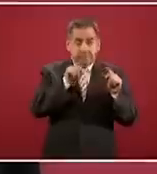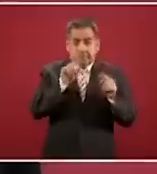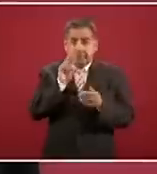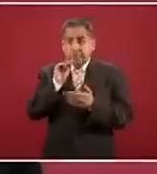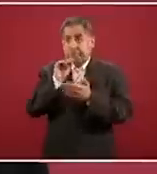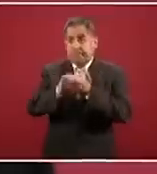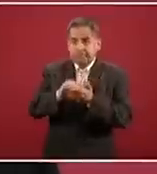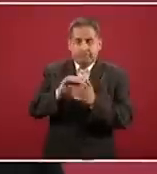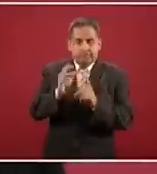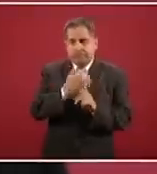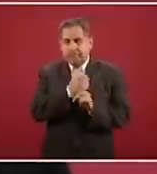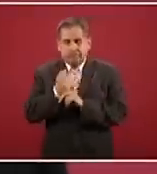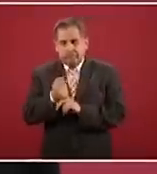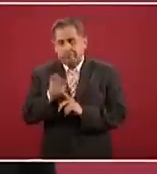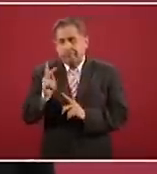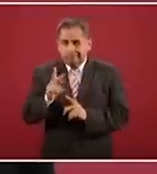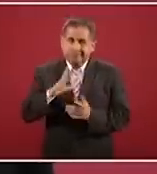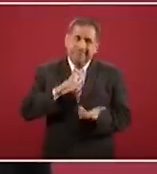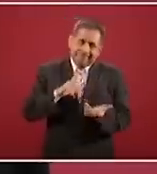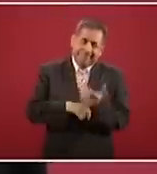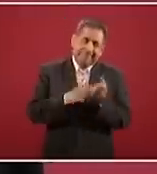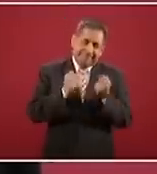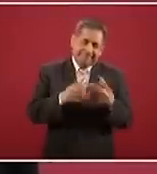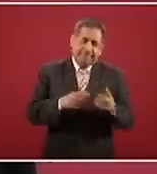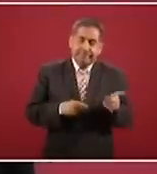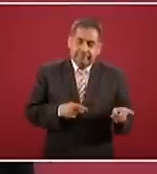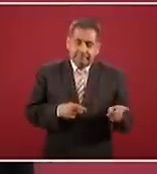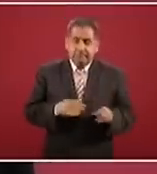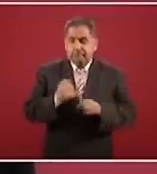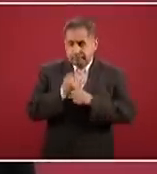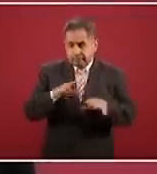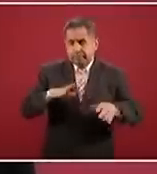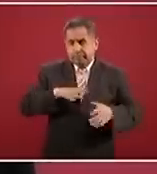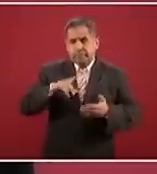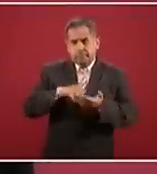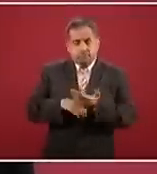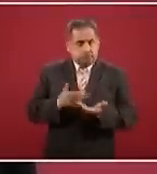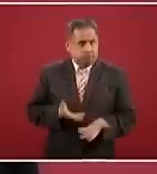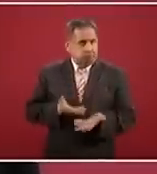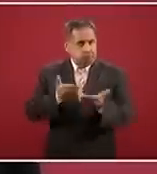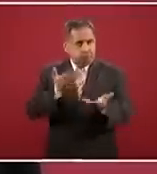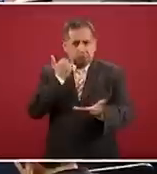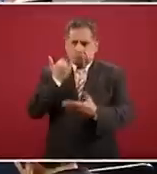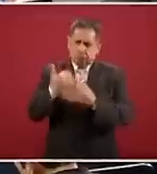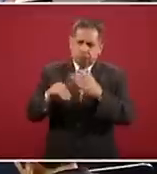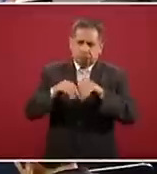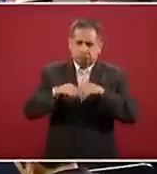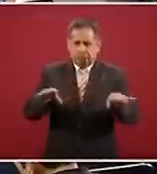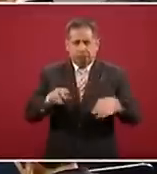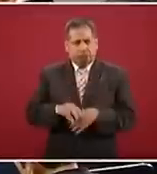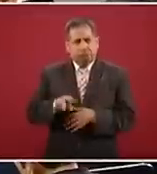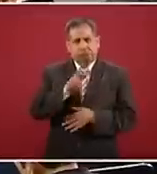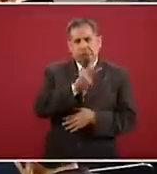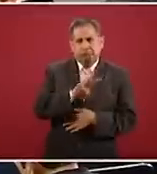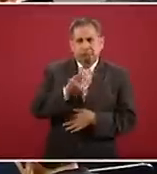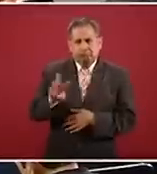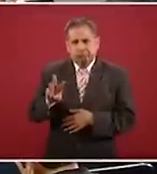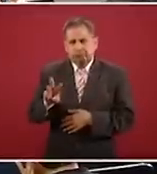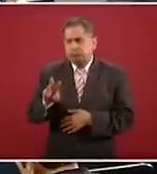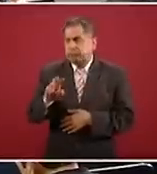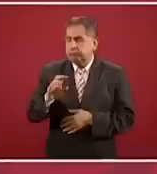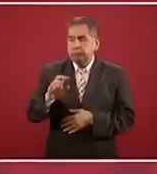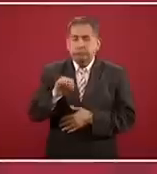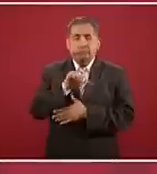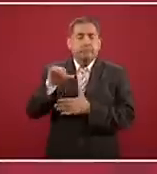aquí, pero está la información disponible en la página del